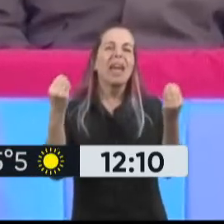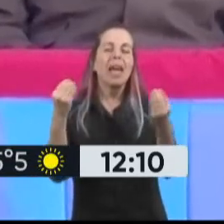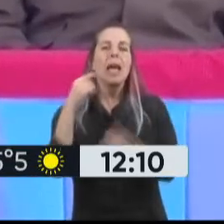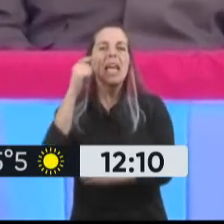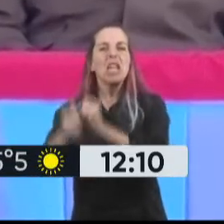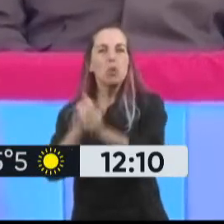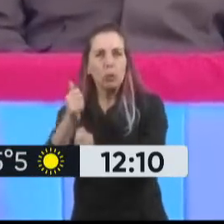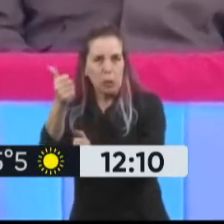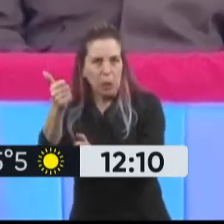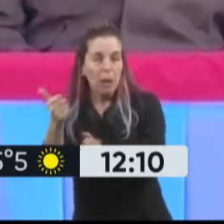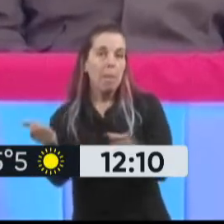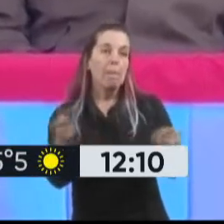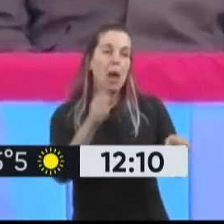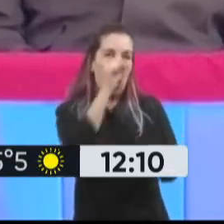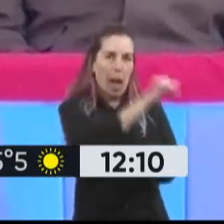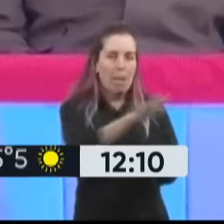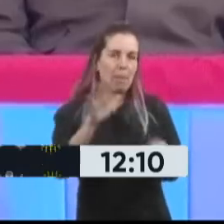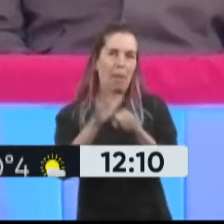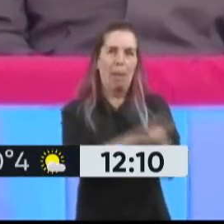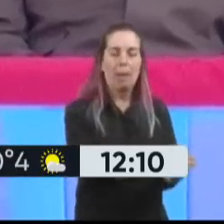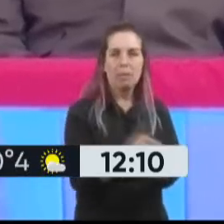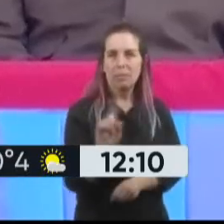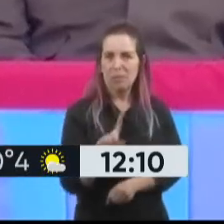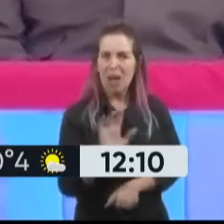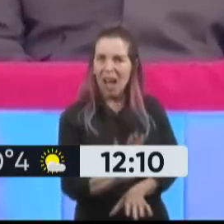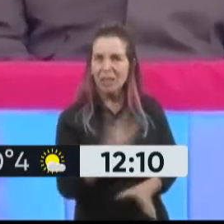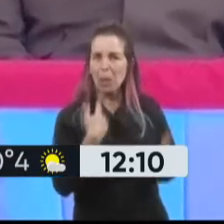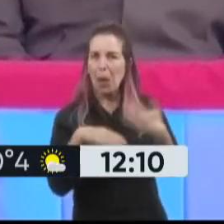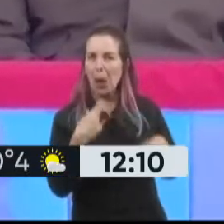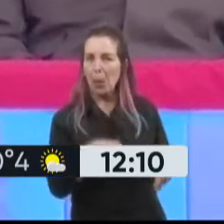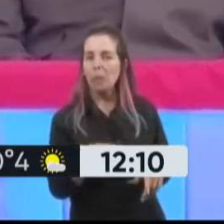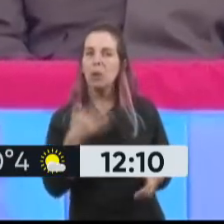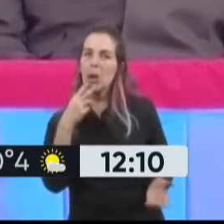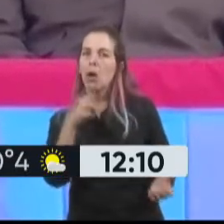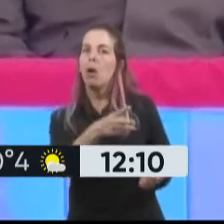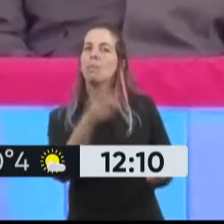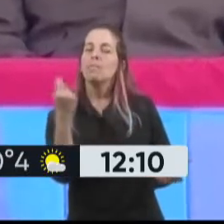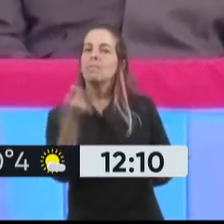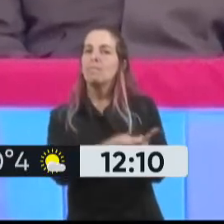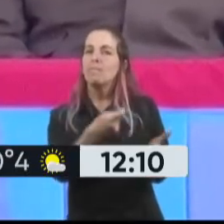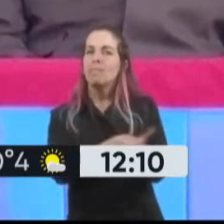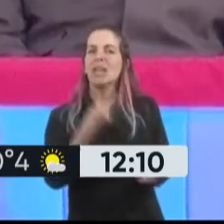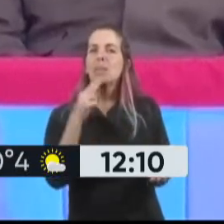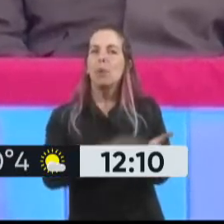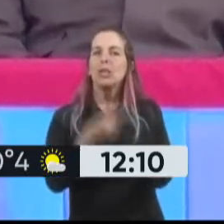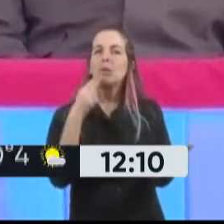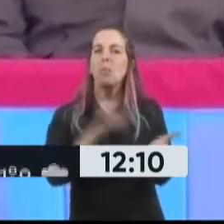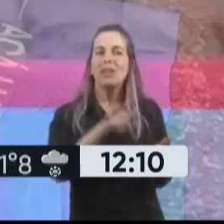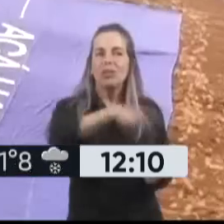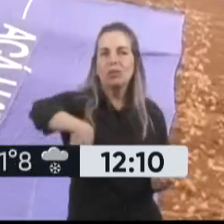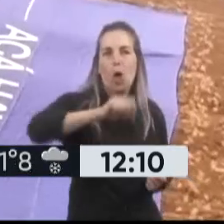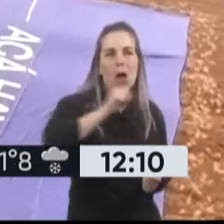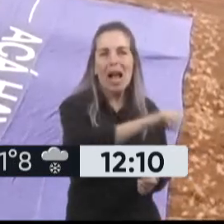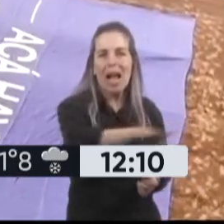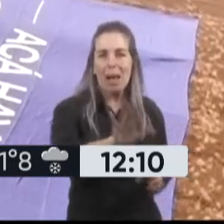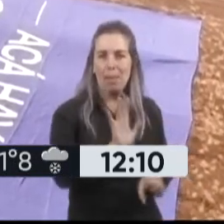campo. Eso fue la excusa para ahogarlos en impuestos y se les puso cuanta traba fuera posible, porque entienden la economía